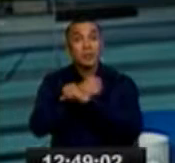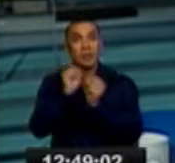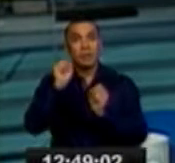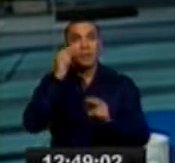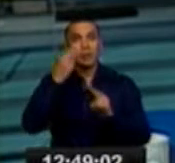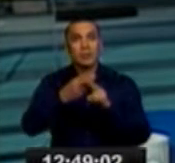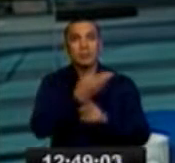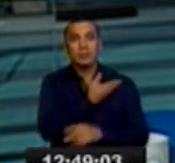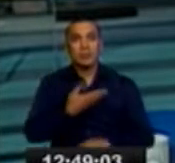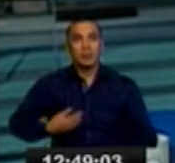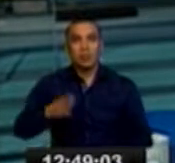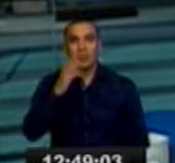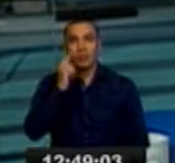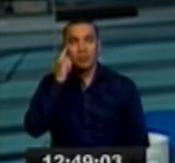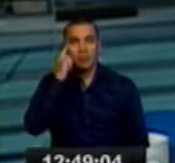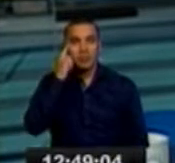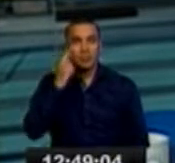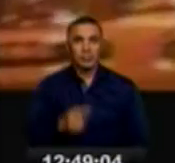Rafael Correa.